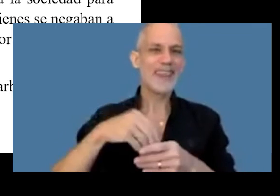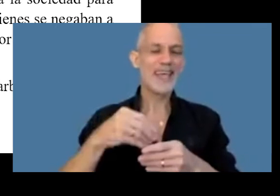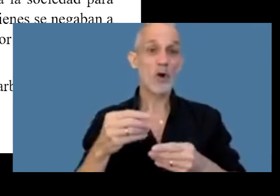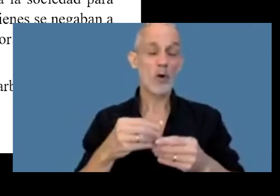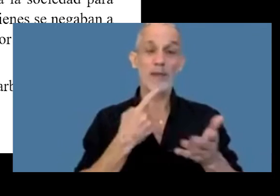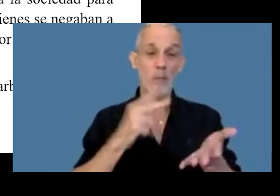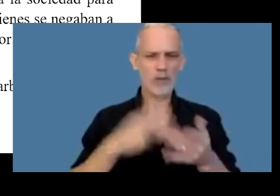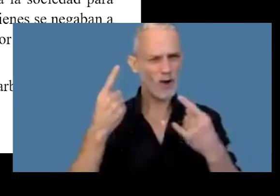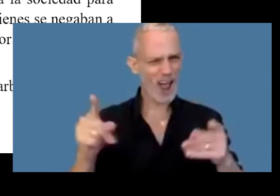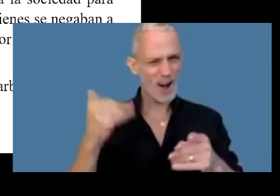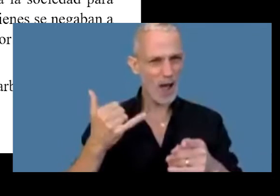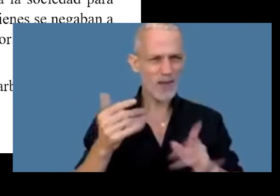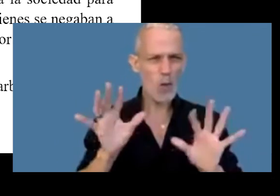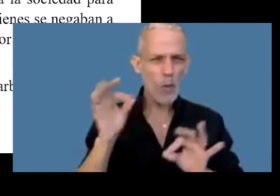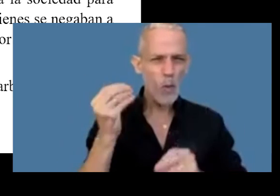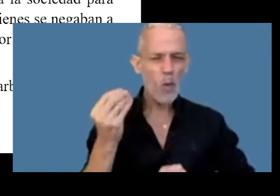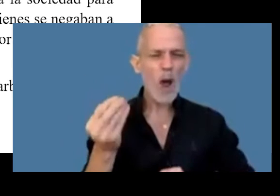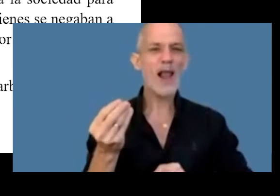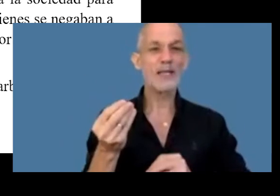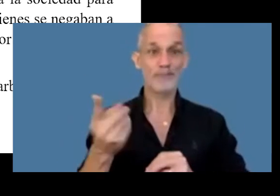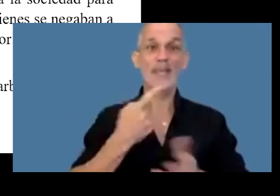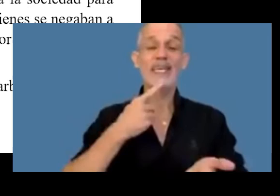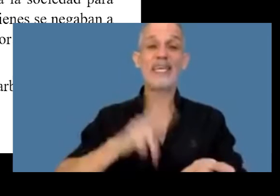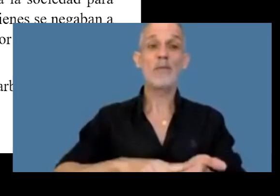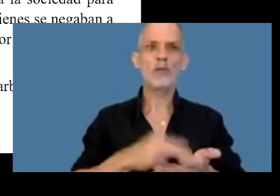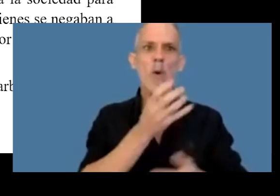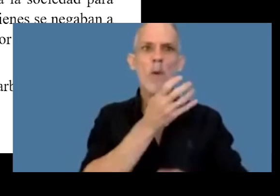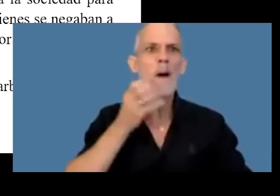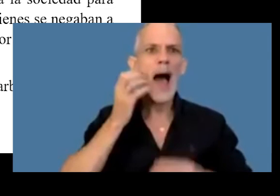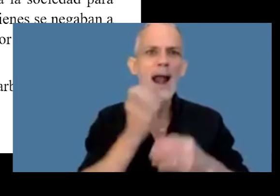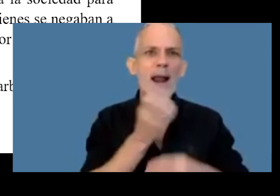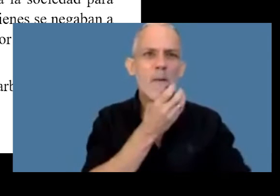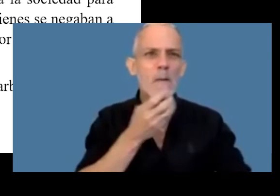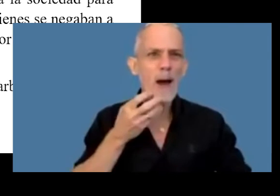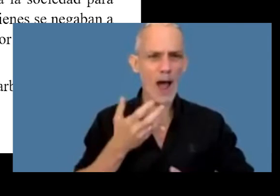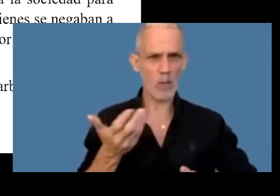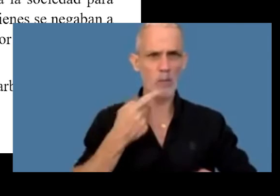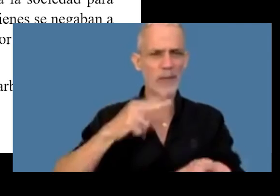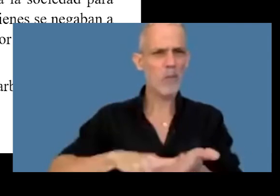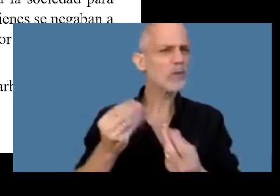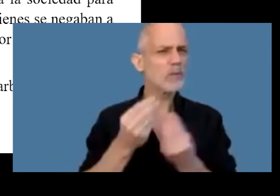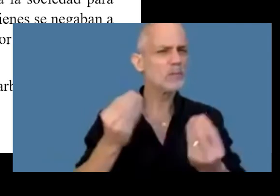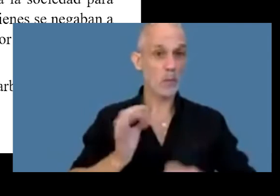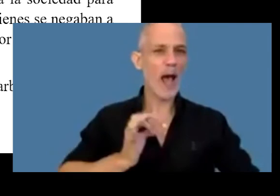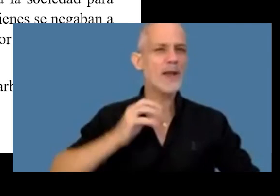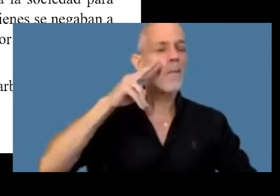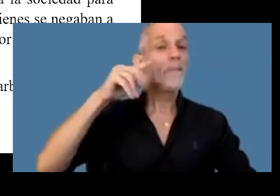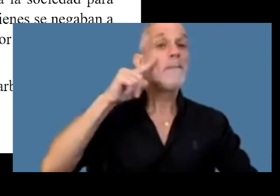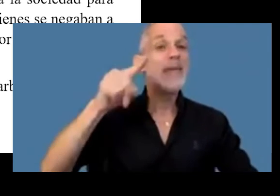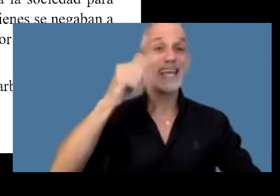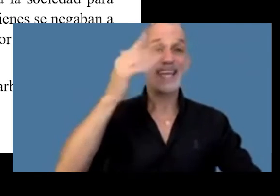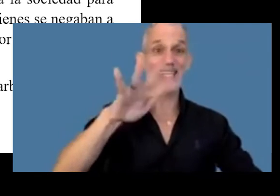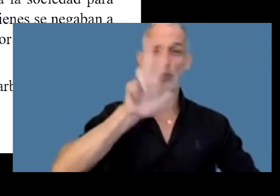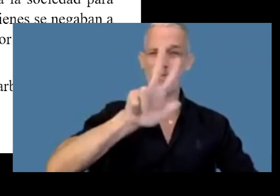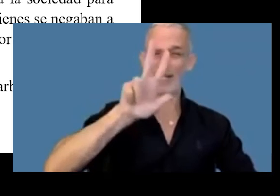impuestos es el impuesto a la barba. Este impuesto se aplicó en 1535 en